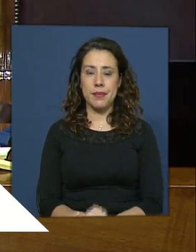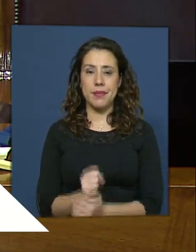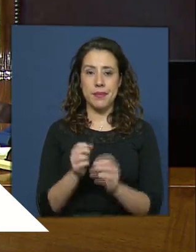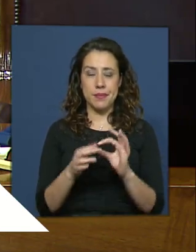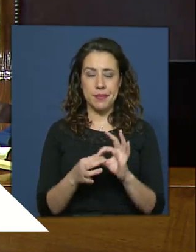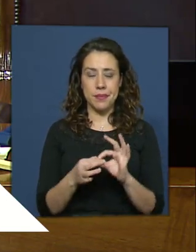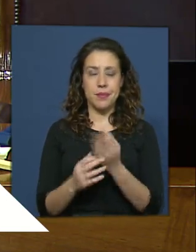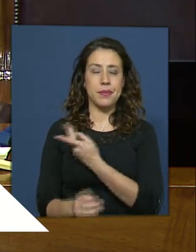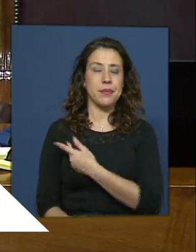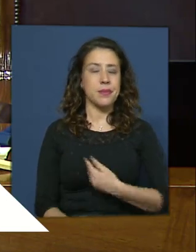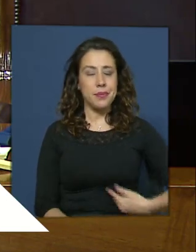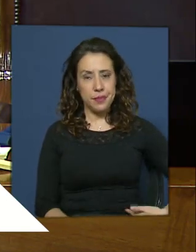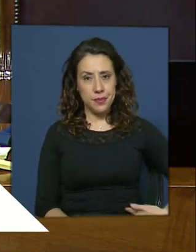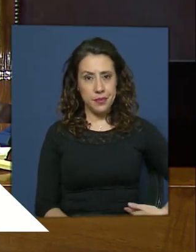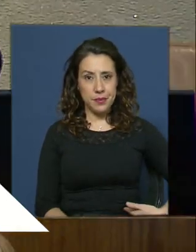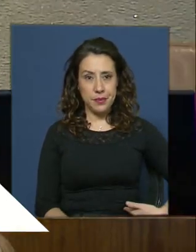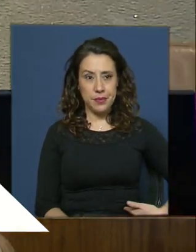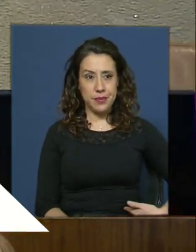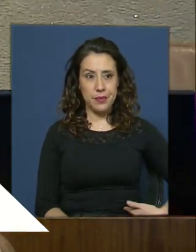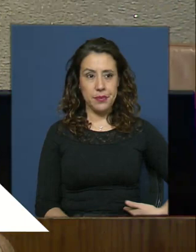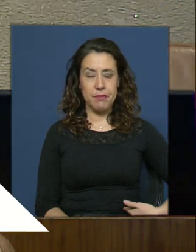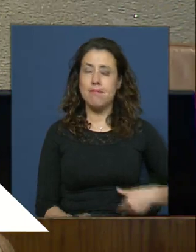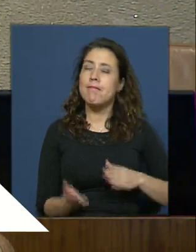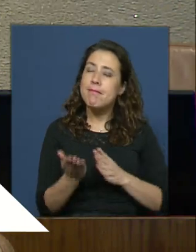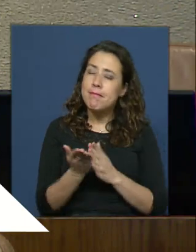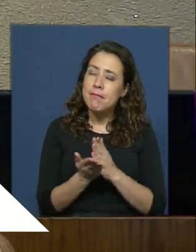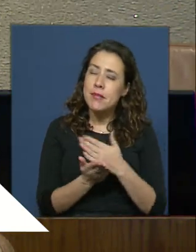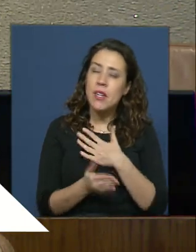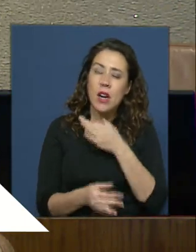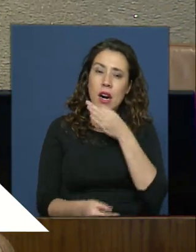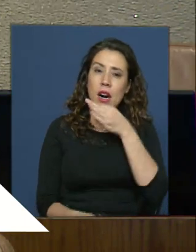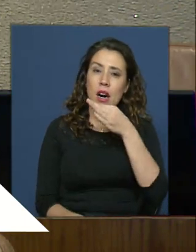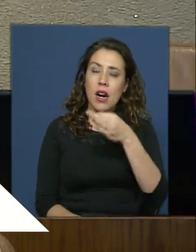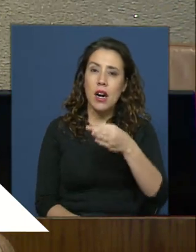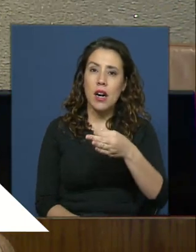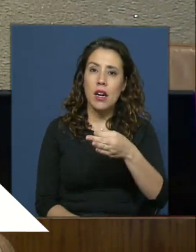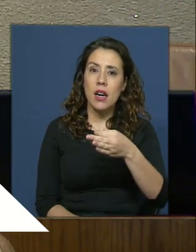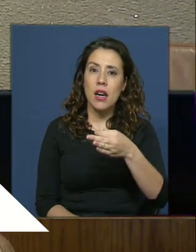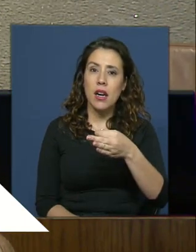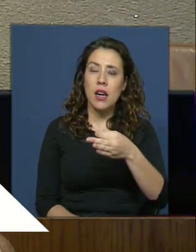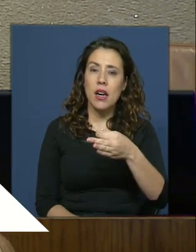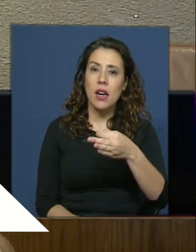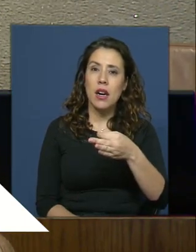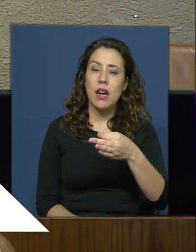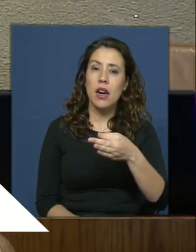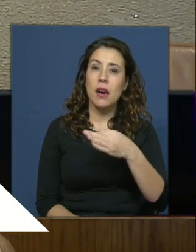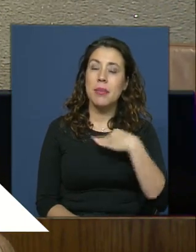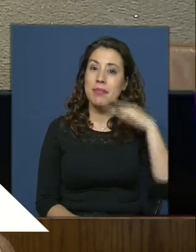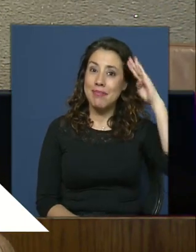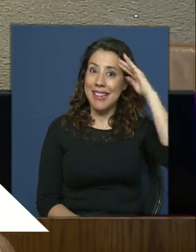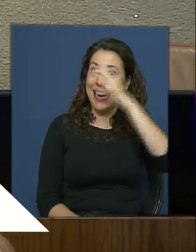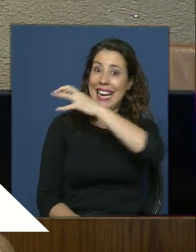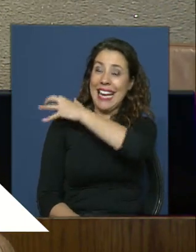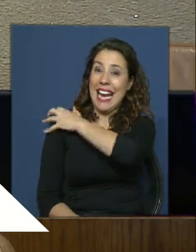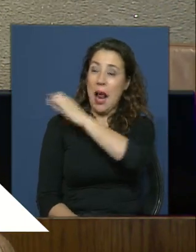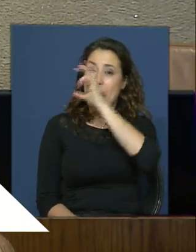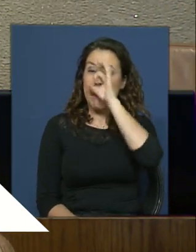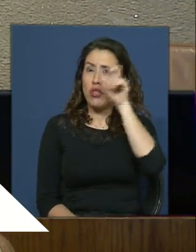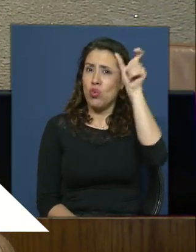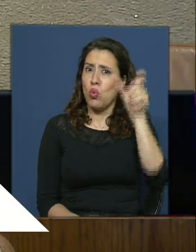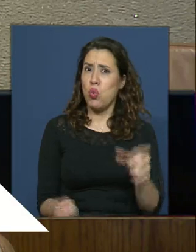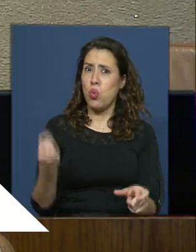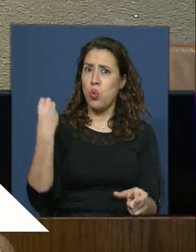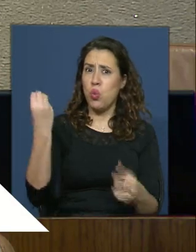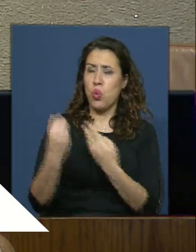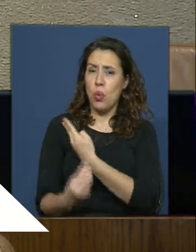Muchas gracias, presidente. Partir diciendo, presidente, que mi general Pinochet fue un gran